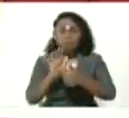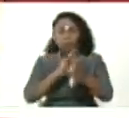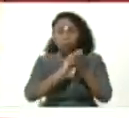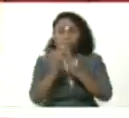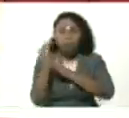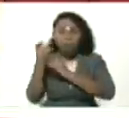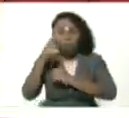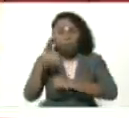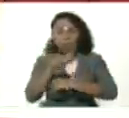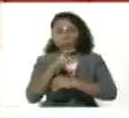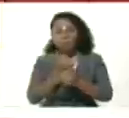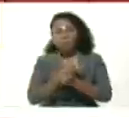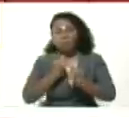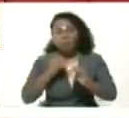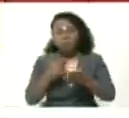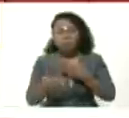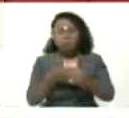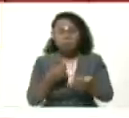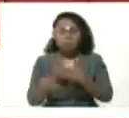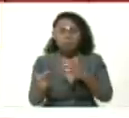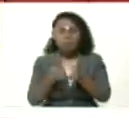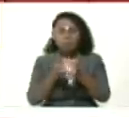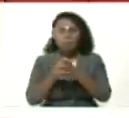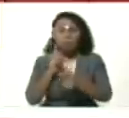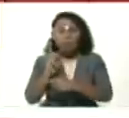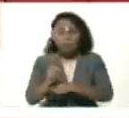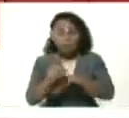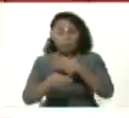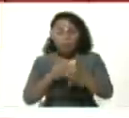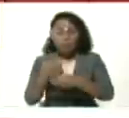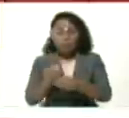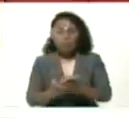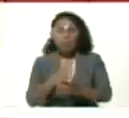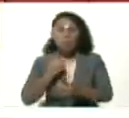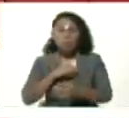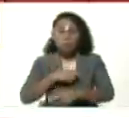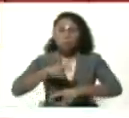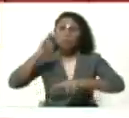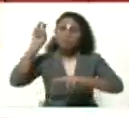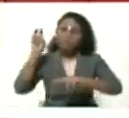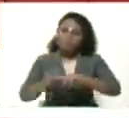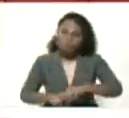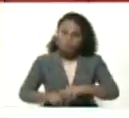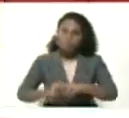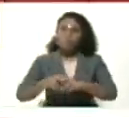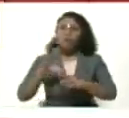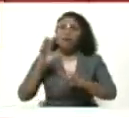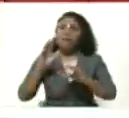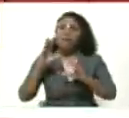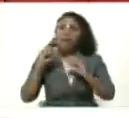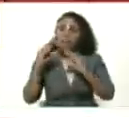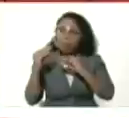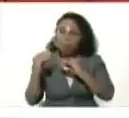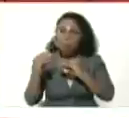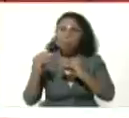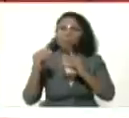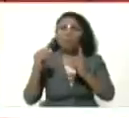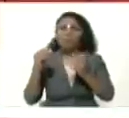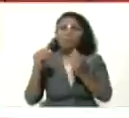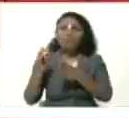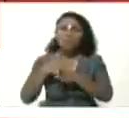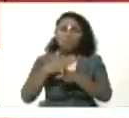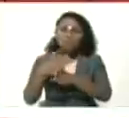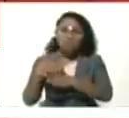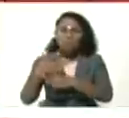el pueblo, independientemente del partido, con ese vamos. Nos estuvimos sentados, hablamos con ellos en varias ocasiones,